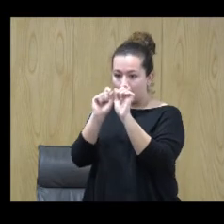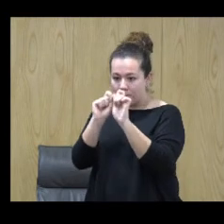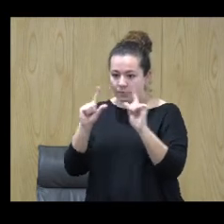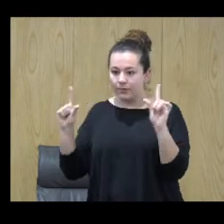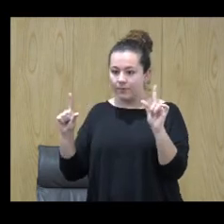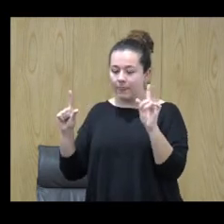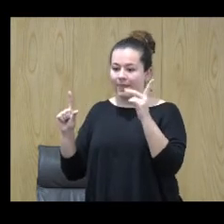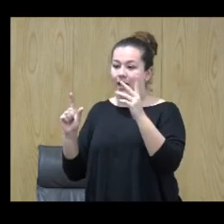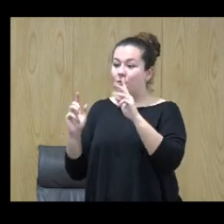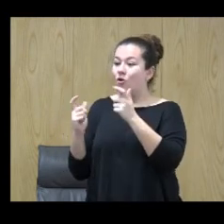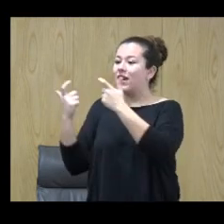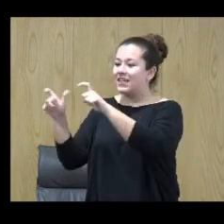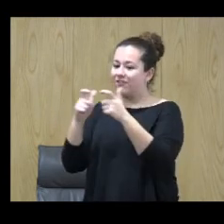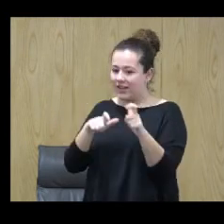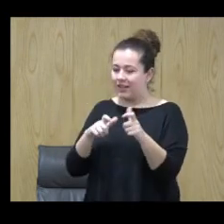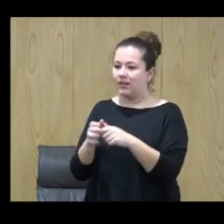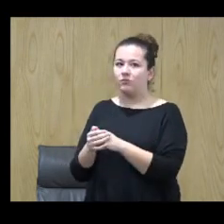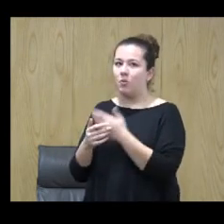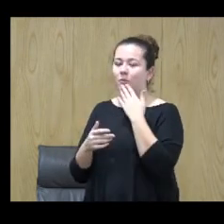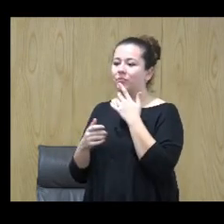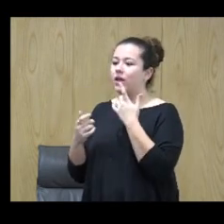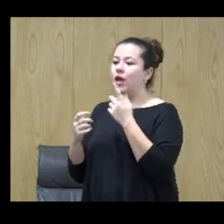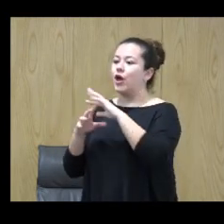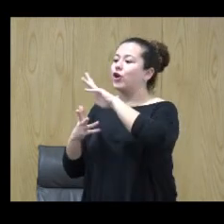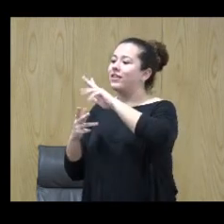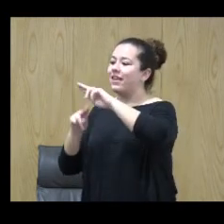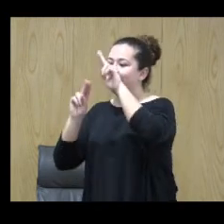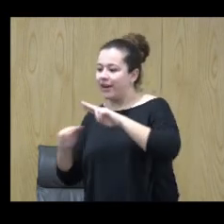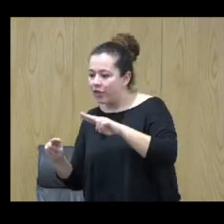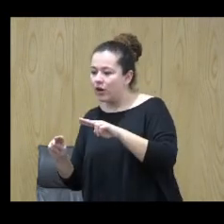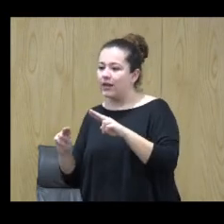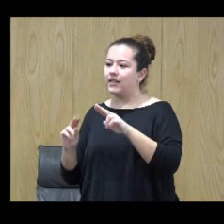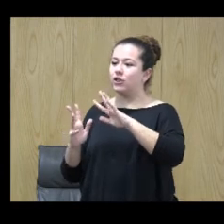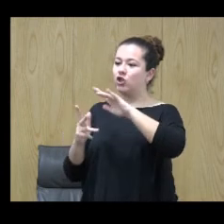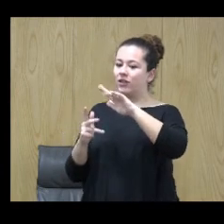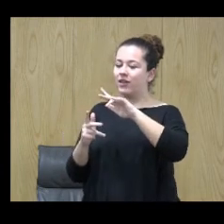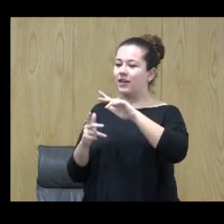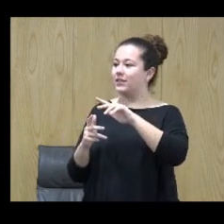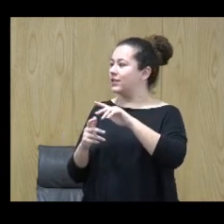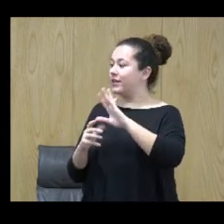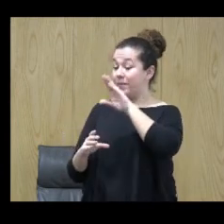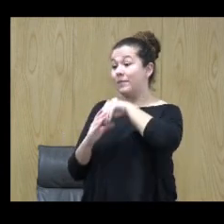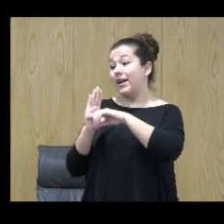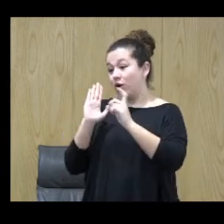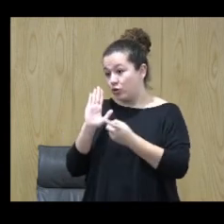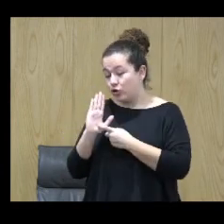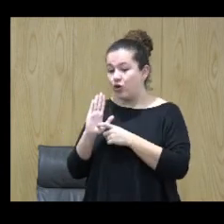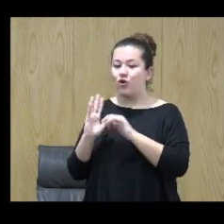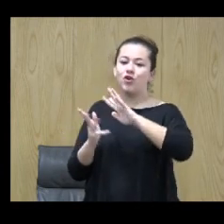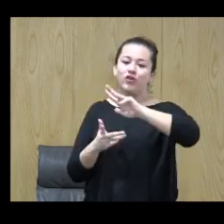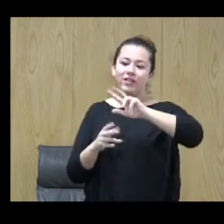Que están clasificadas en seis secciones, como noticias internacionales, noticias de las organizaciones de plena inclusión, noticias